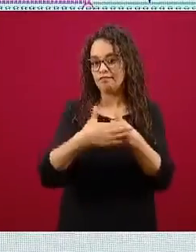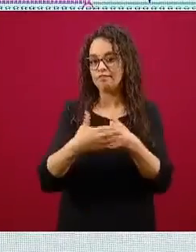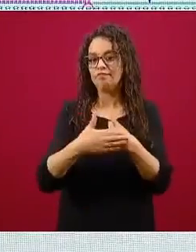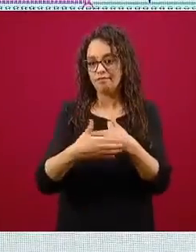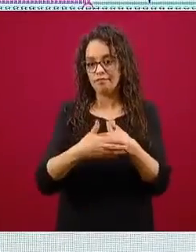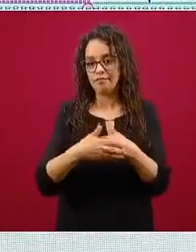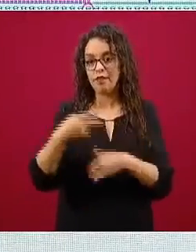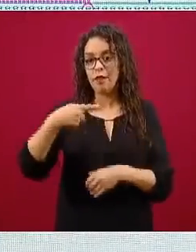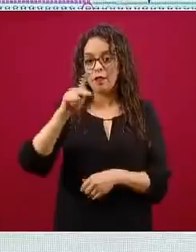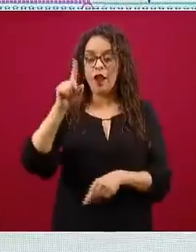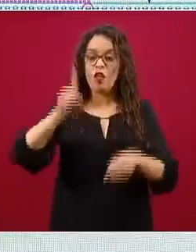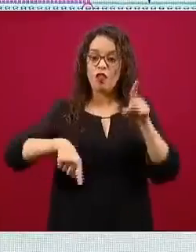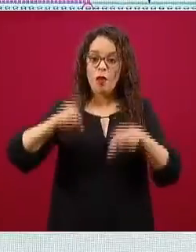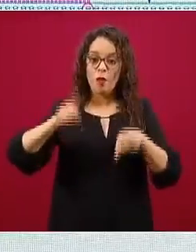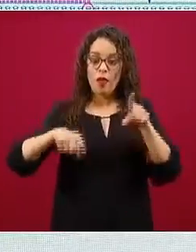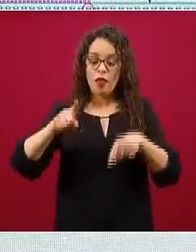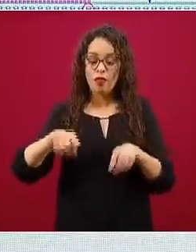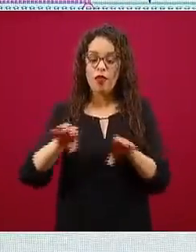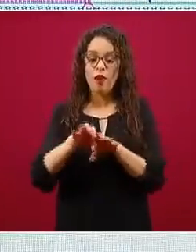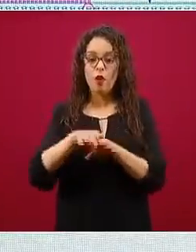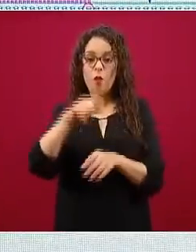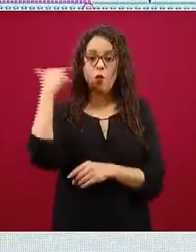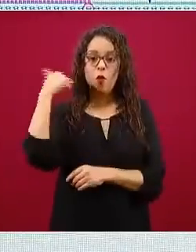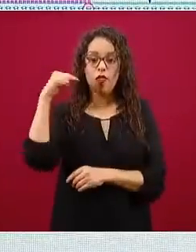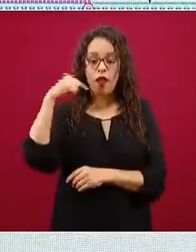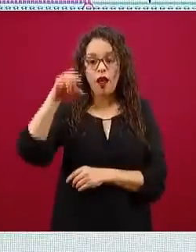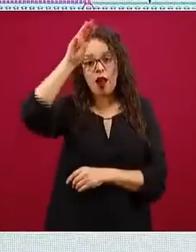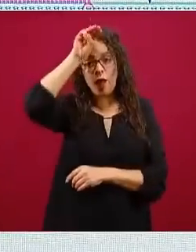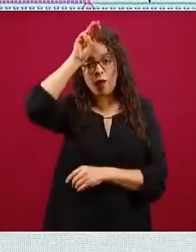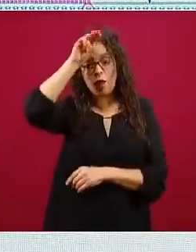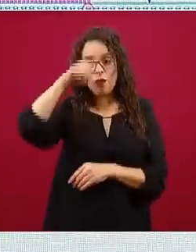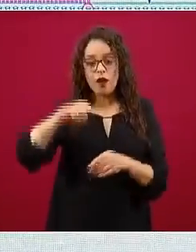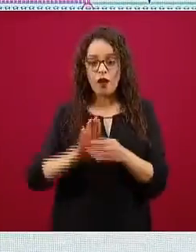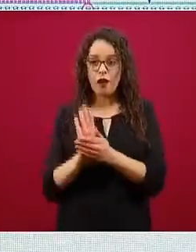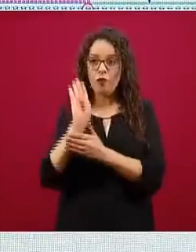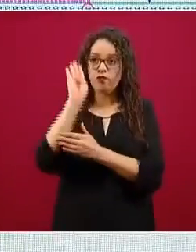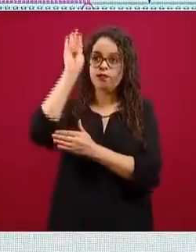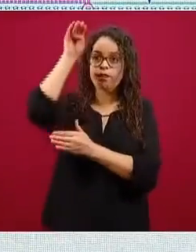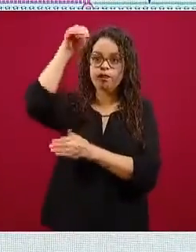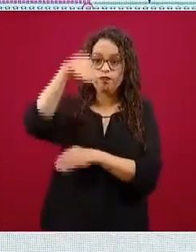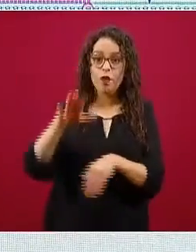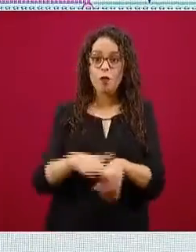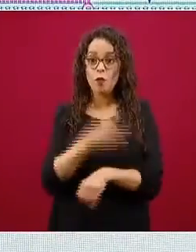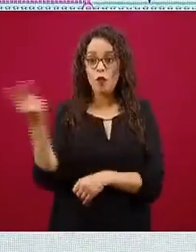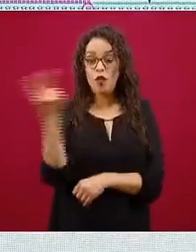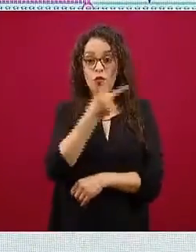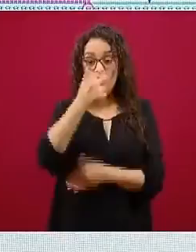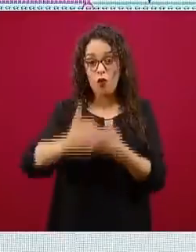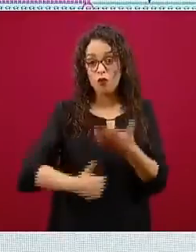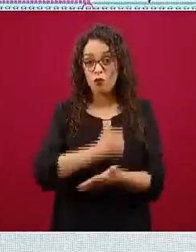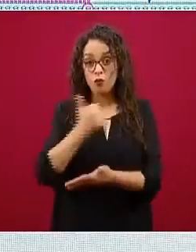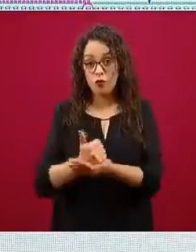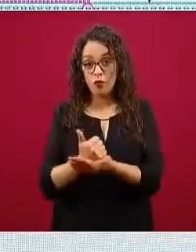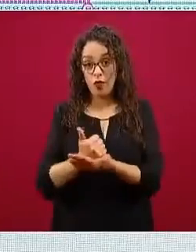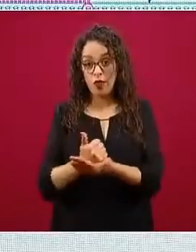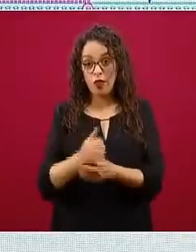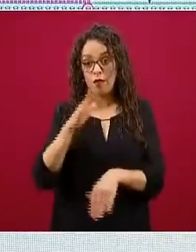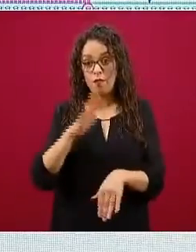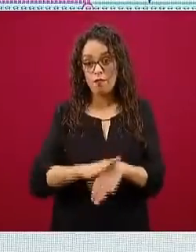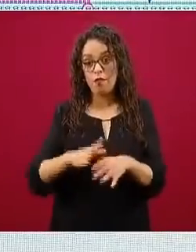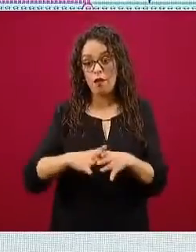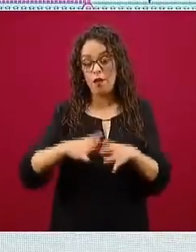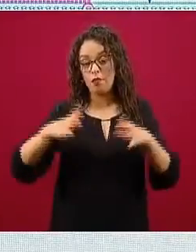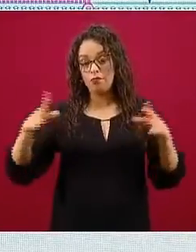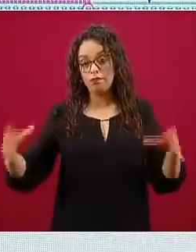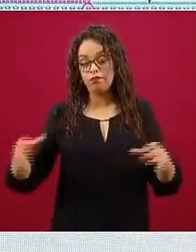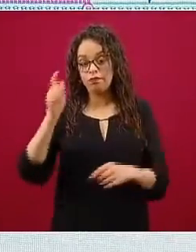curvas epidémicas en Guadalajara y Monterrey, que son los dos estados o las dos ciudades mayores que están entrando